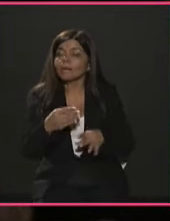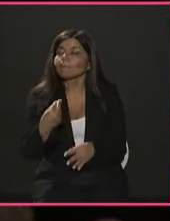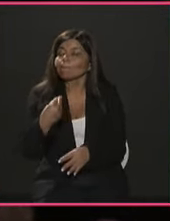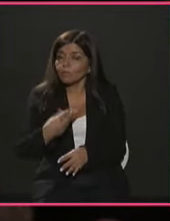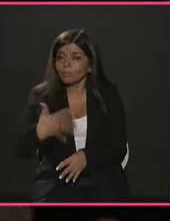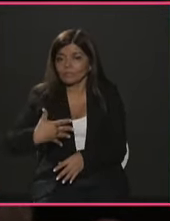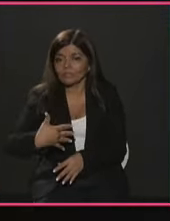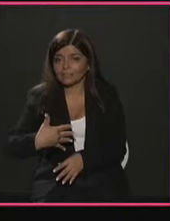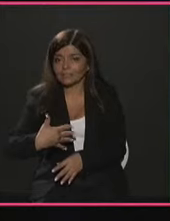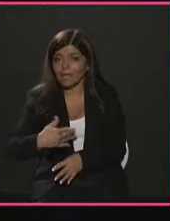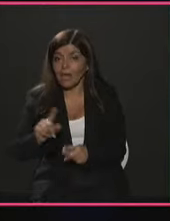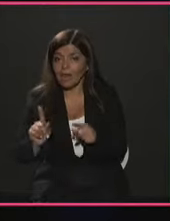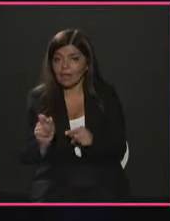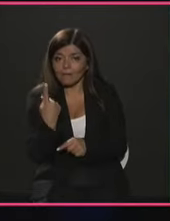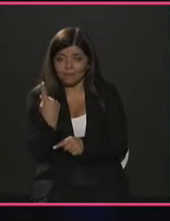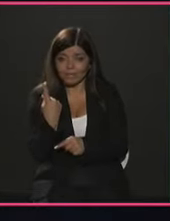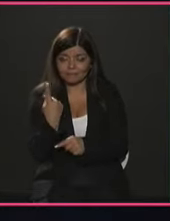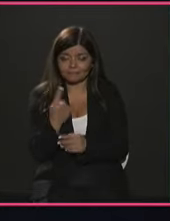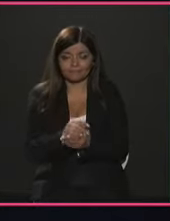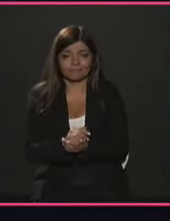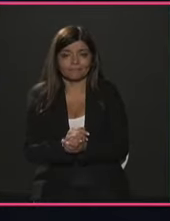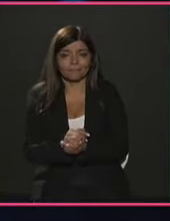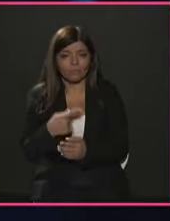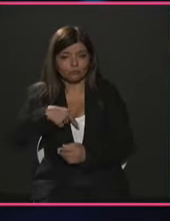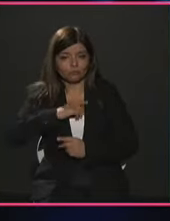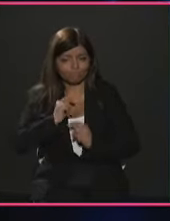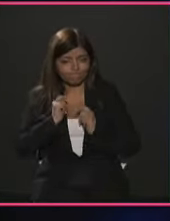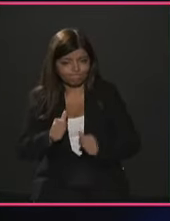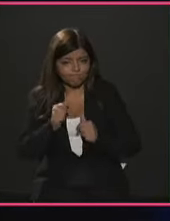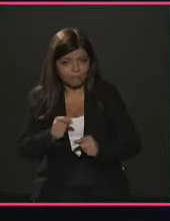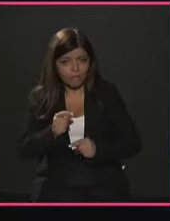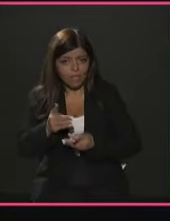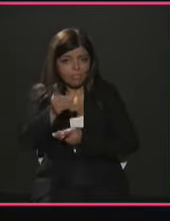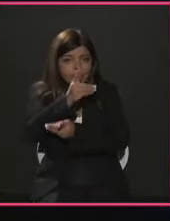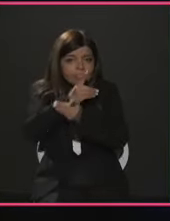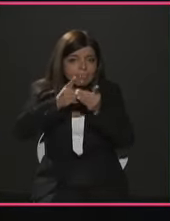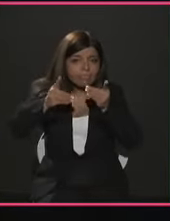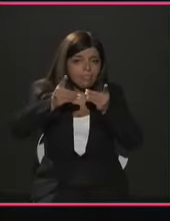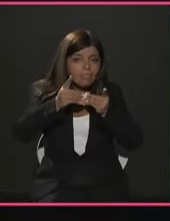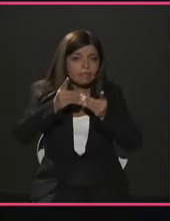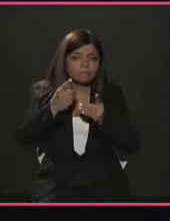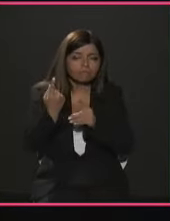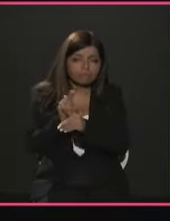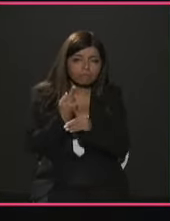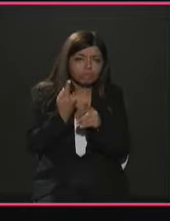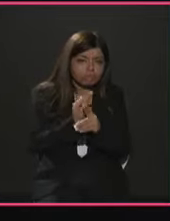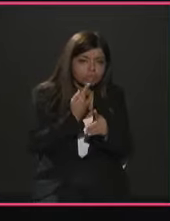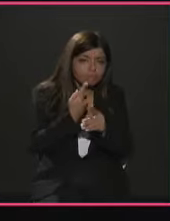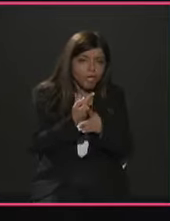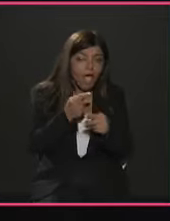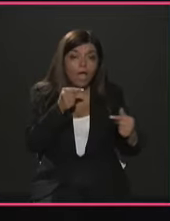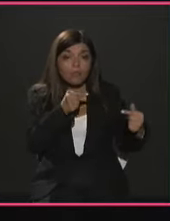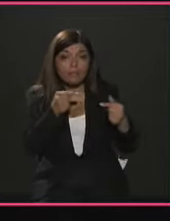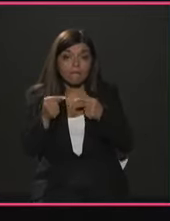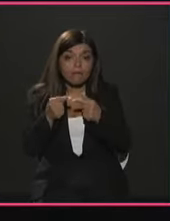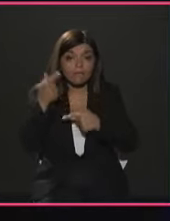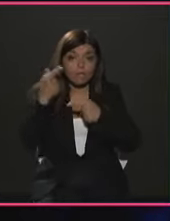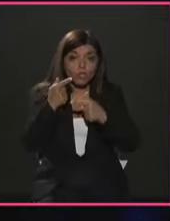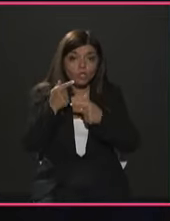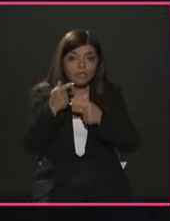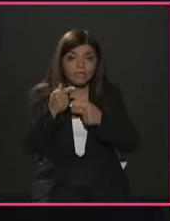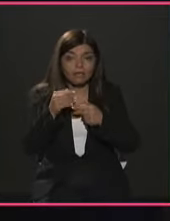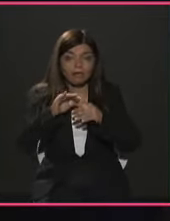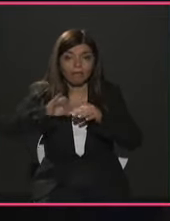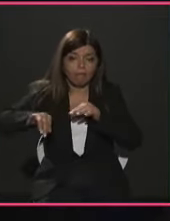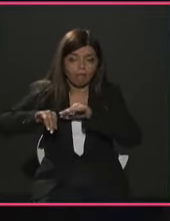esenciales la primera es ser capaces de preservar el diálogo a veces el debate político en chile y la conversación está muy